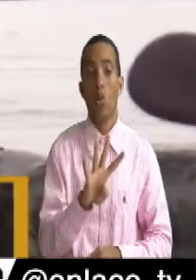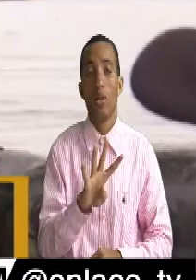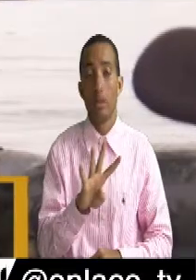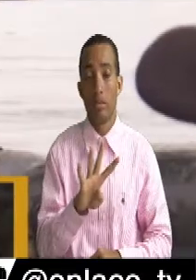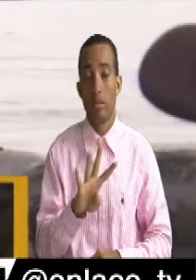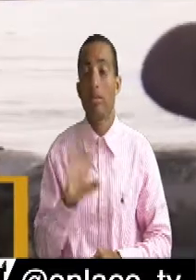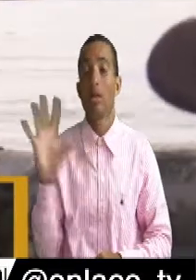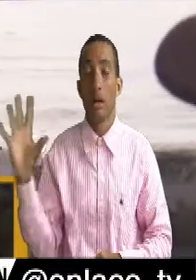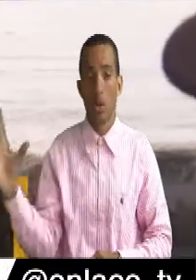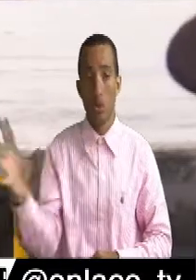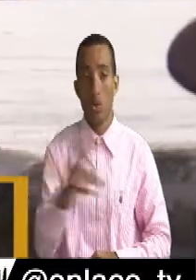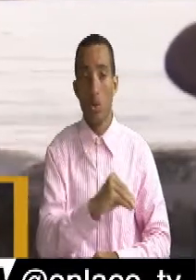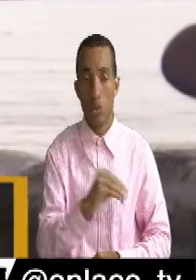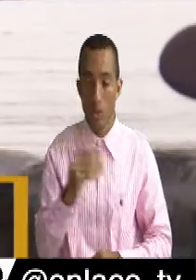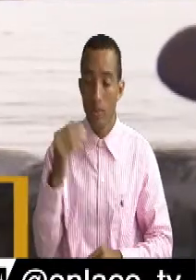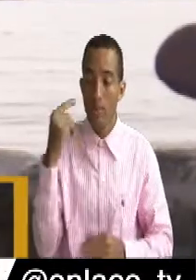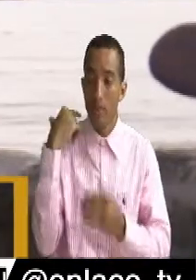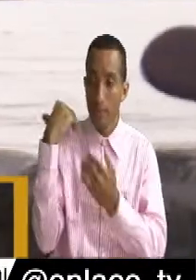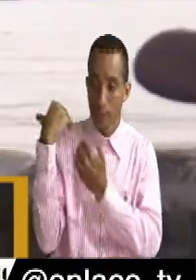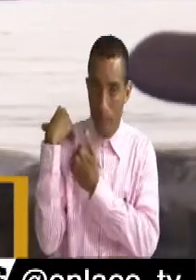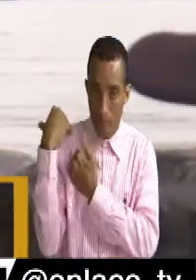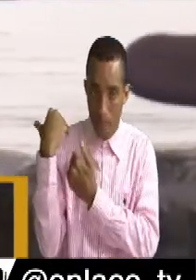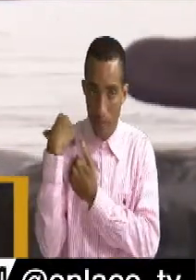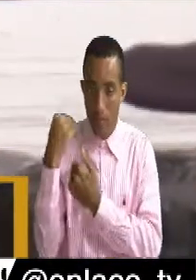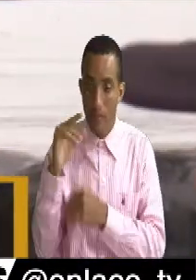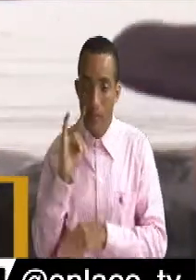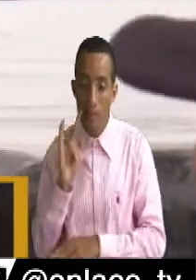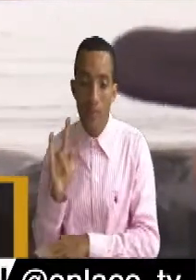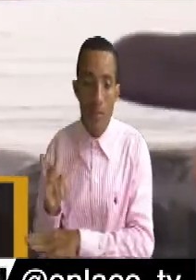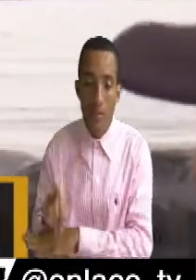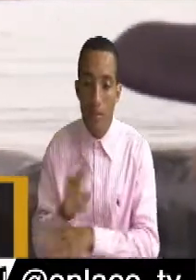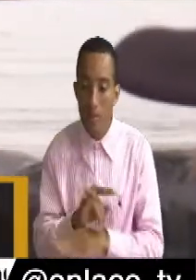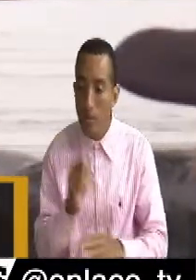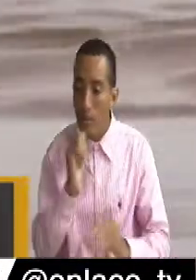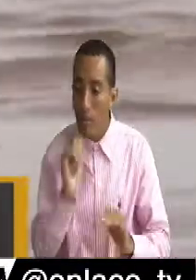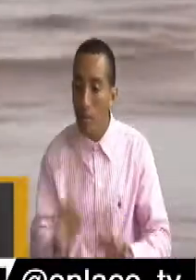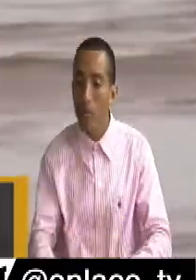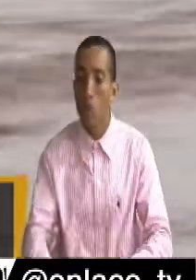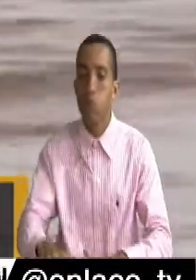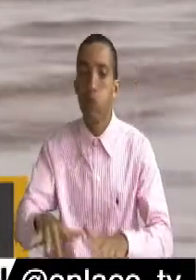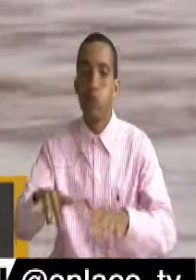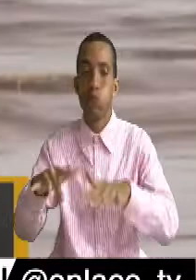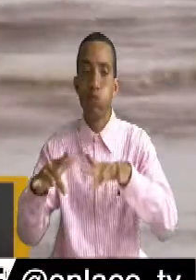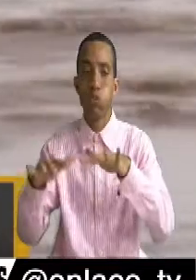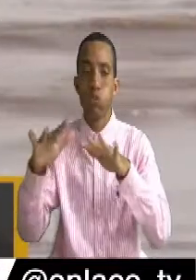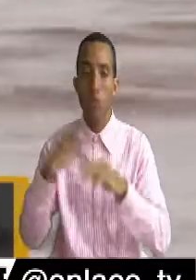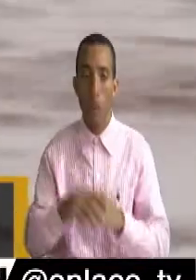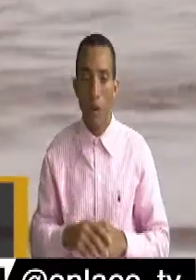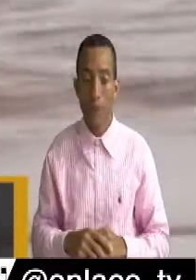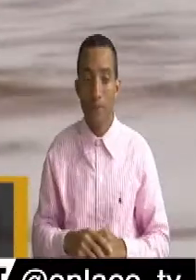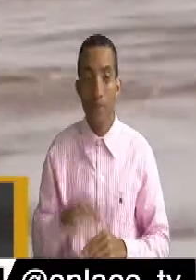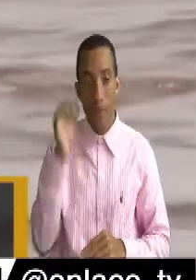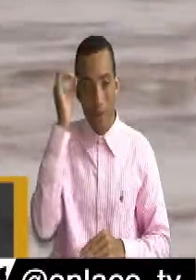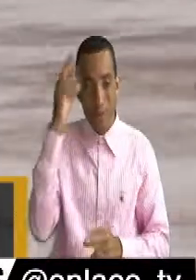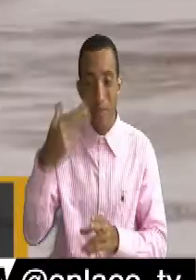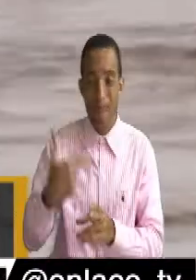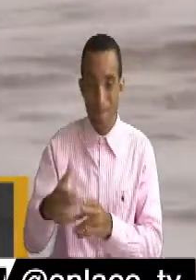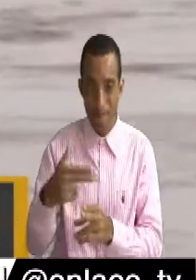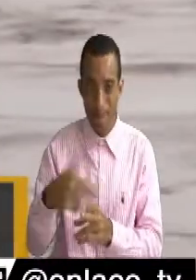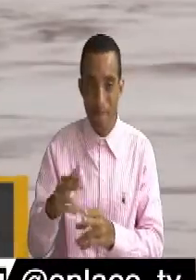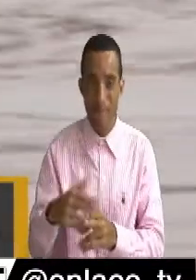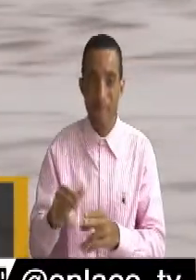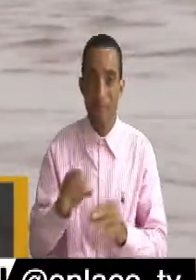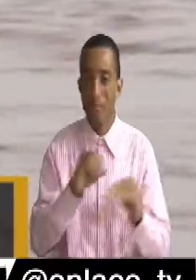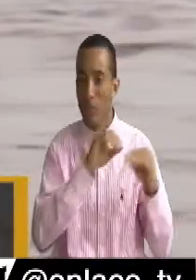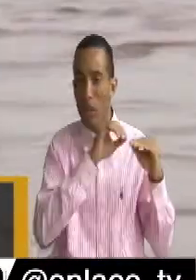tenemos para el control y el monitoreo de las crecientes del río Magdalena. aseguran que se aproxima una creciente de la población